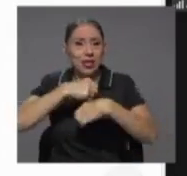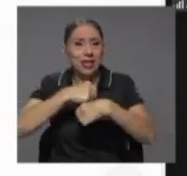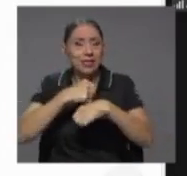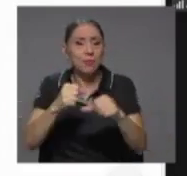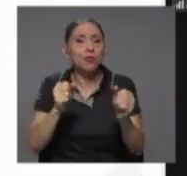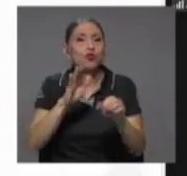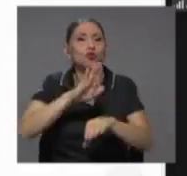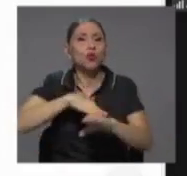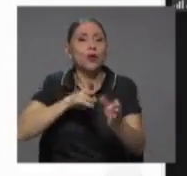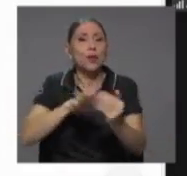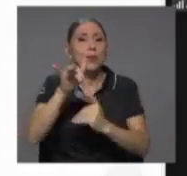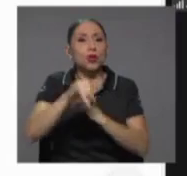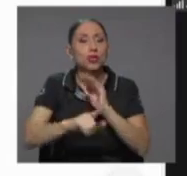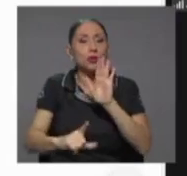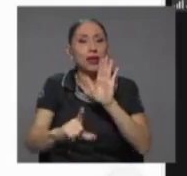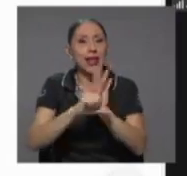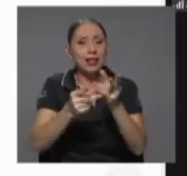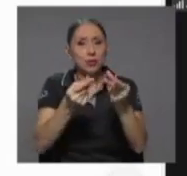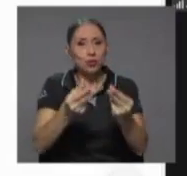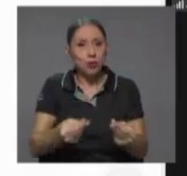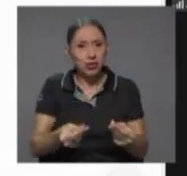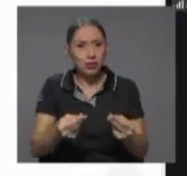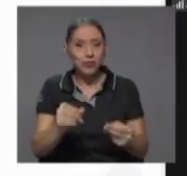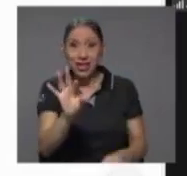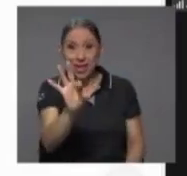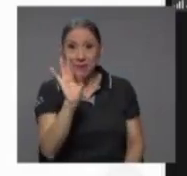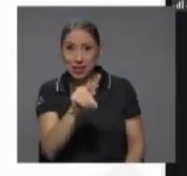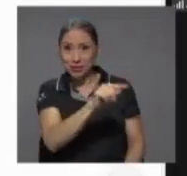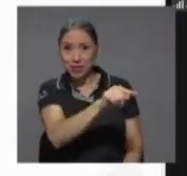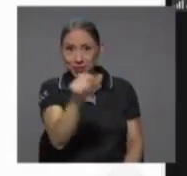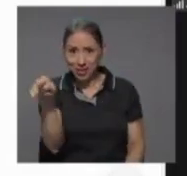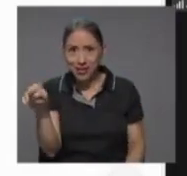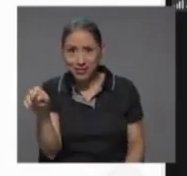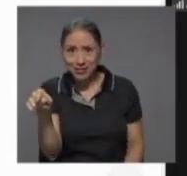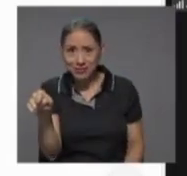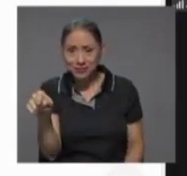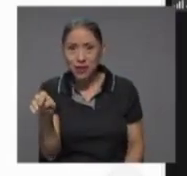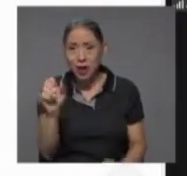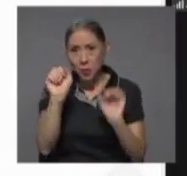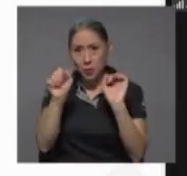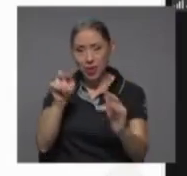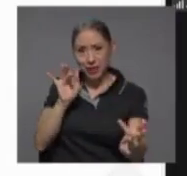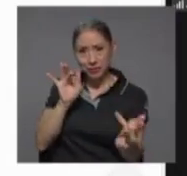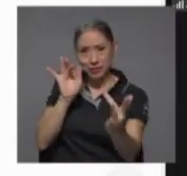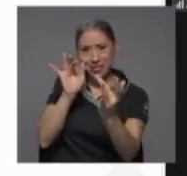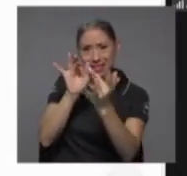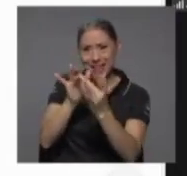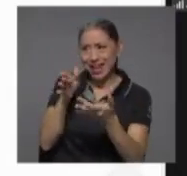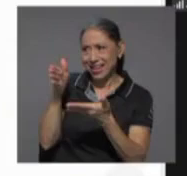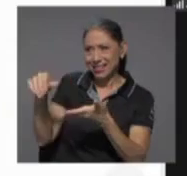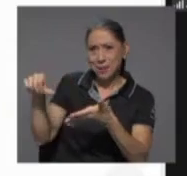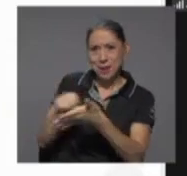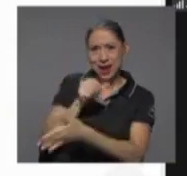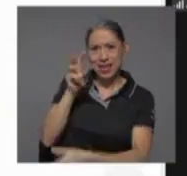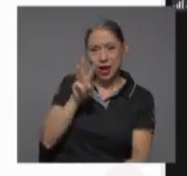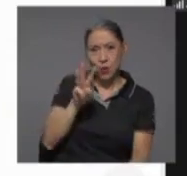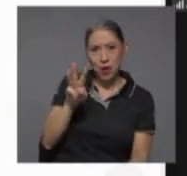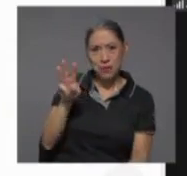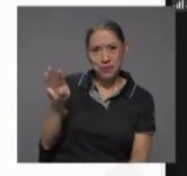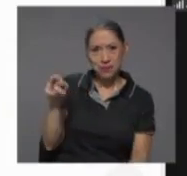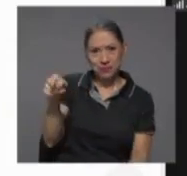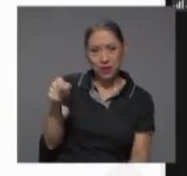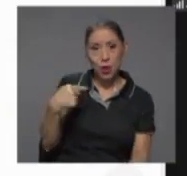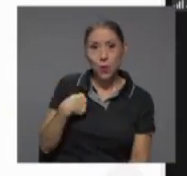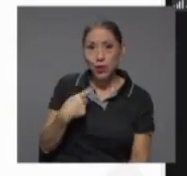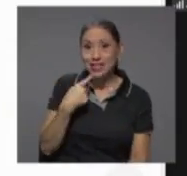de presupuesto, y los invitamos muy cordialmente a visitar esta página web, que, como les